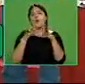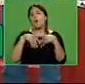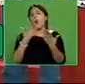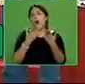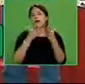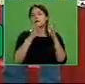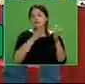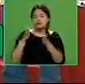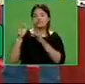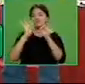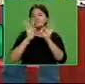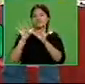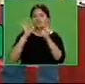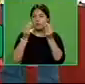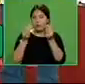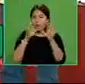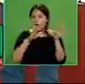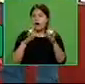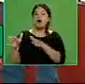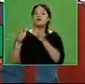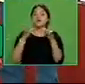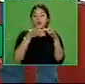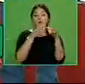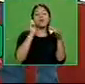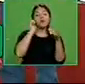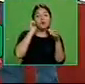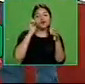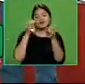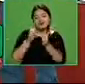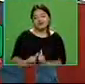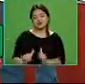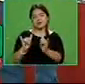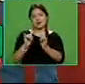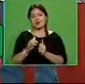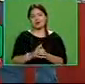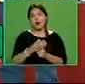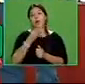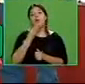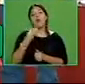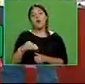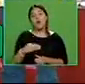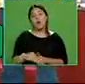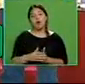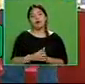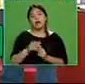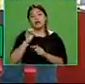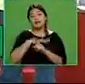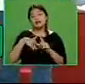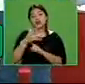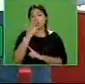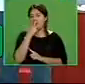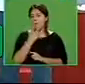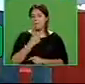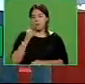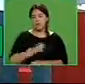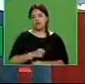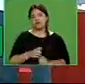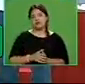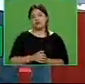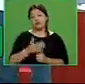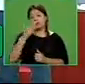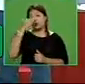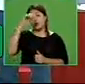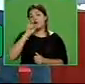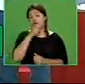sensibles, nuestras mujeres y sus hijos, jóvenes en situación de pobreza, nuestros adultos